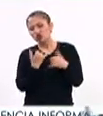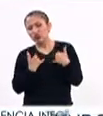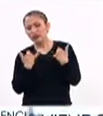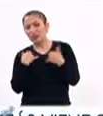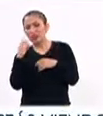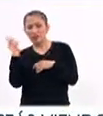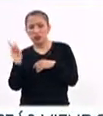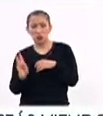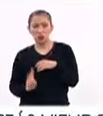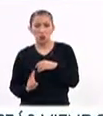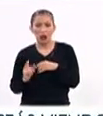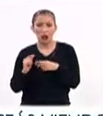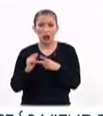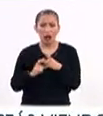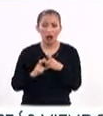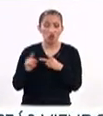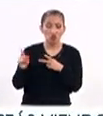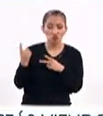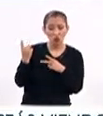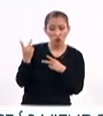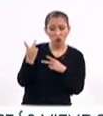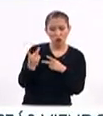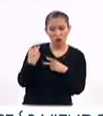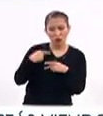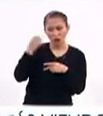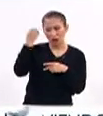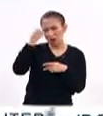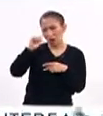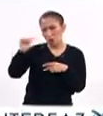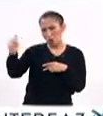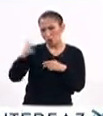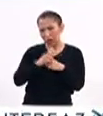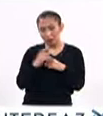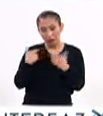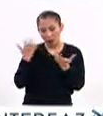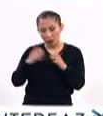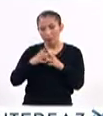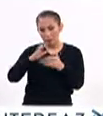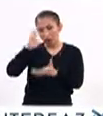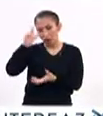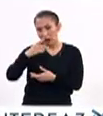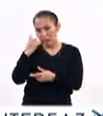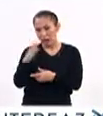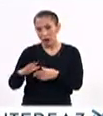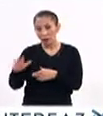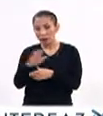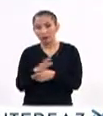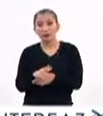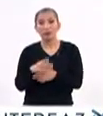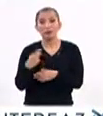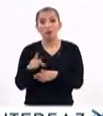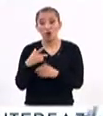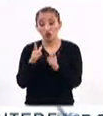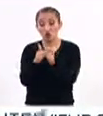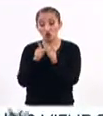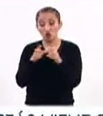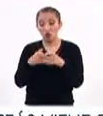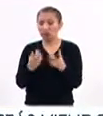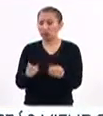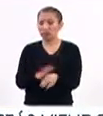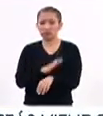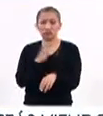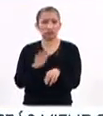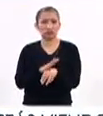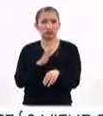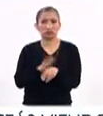chicos venezolanos y un par de extranjeros, pero sí, en su mayoría supongo que son mexicanos. Claro. Pero bueno, es una orquesta